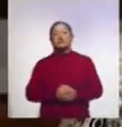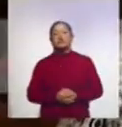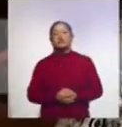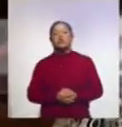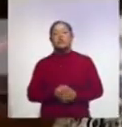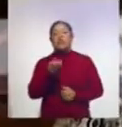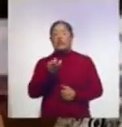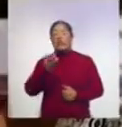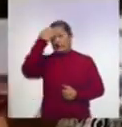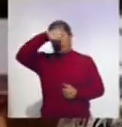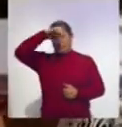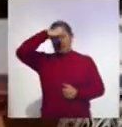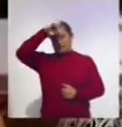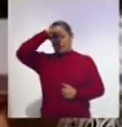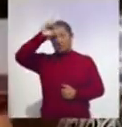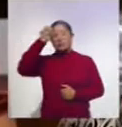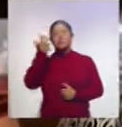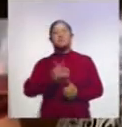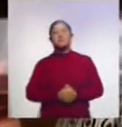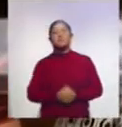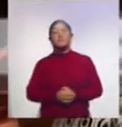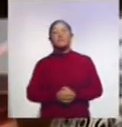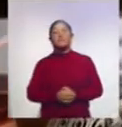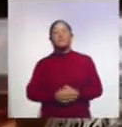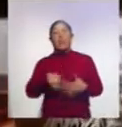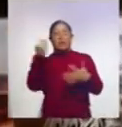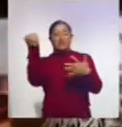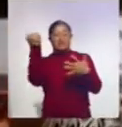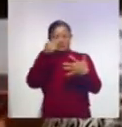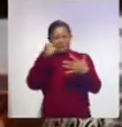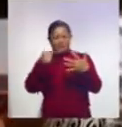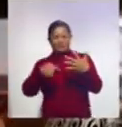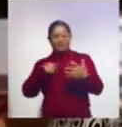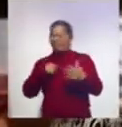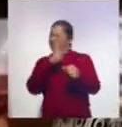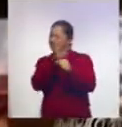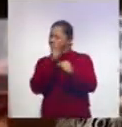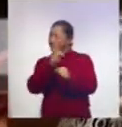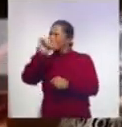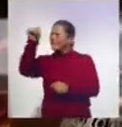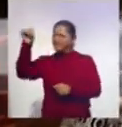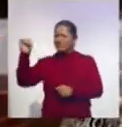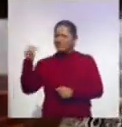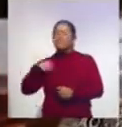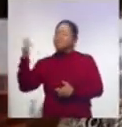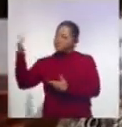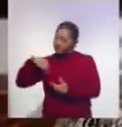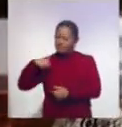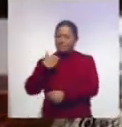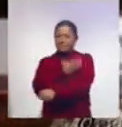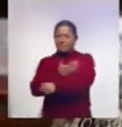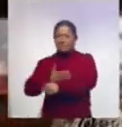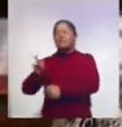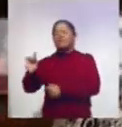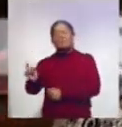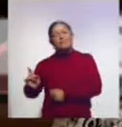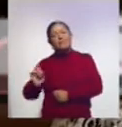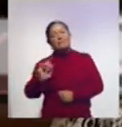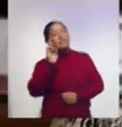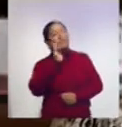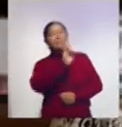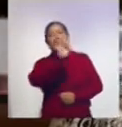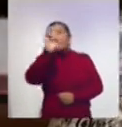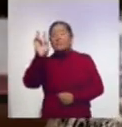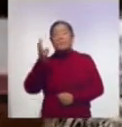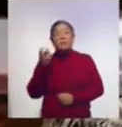es una experiencia que cada vez que invitamos a alguien de fuera a que recorra esto, este es un gran pretexto de tener